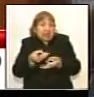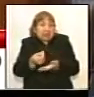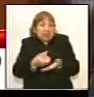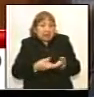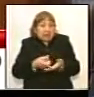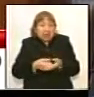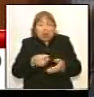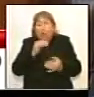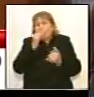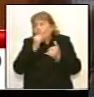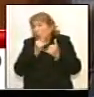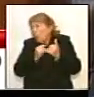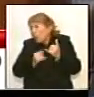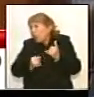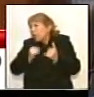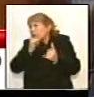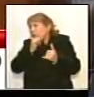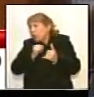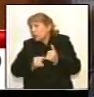última ratio.